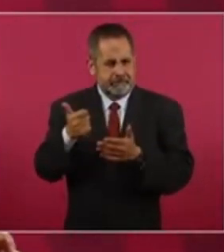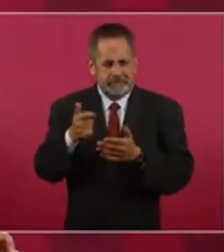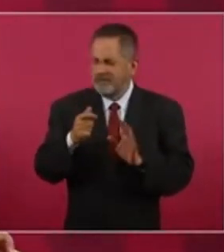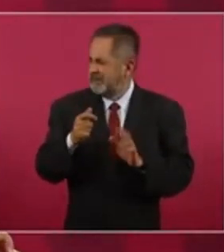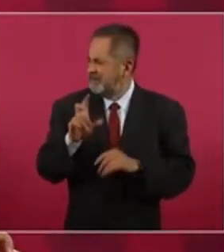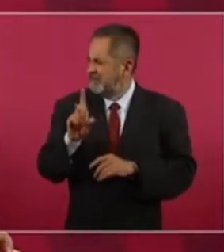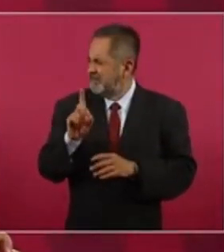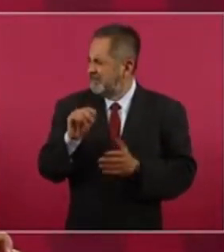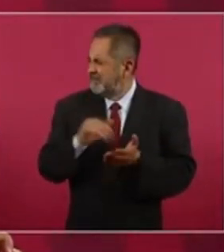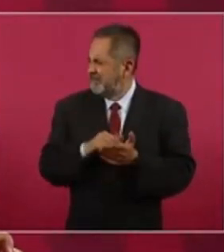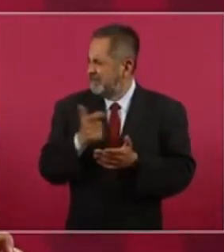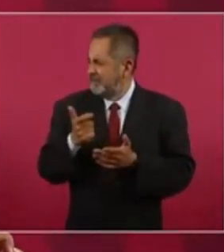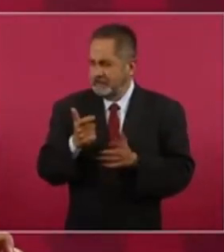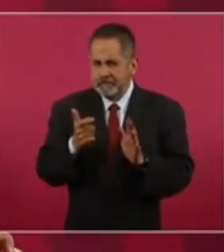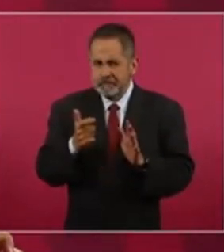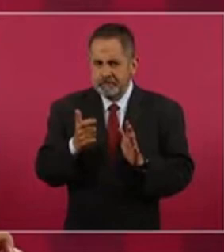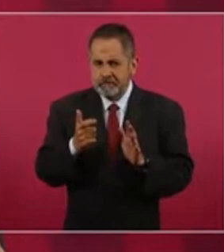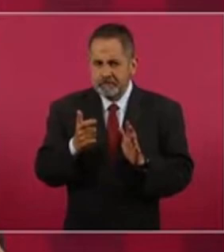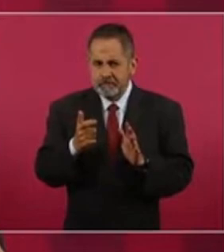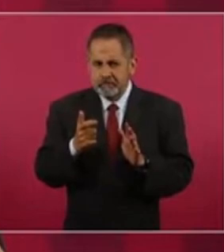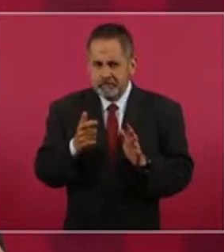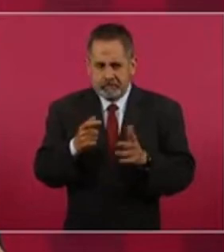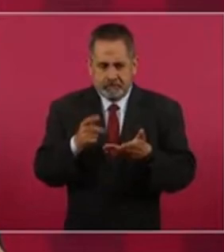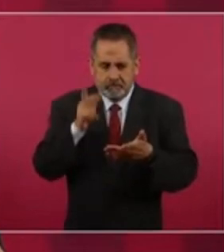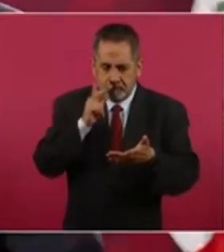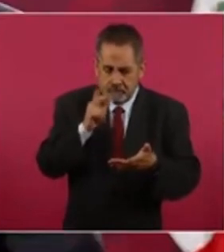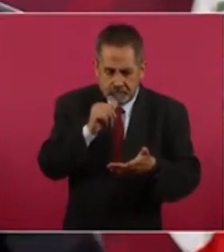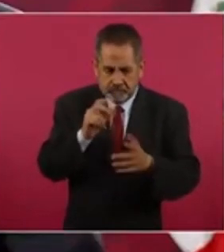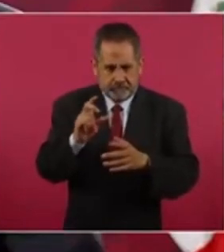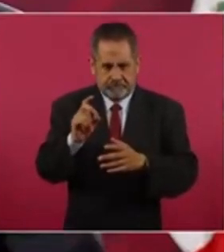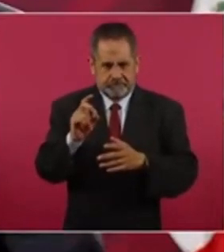o 30 mil pesos no comprobados,